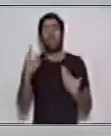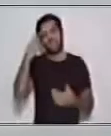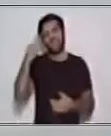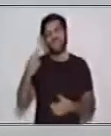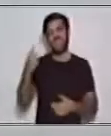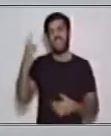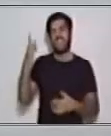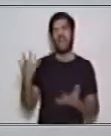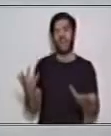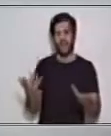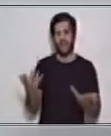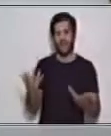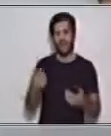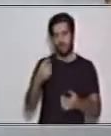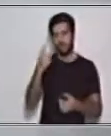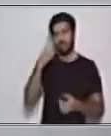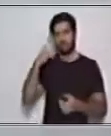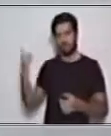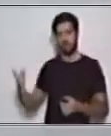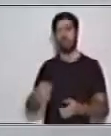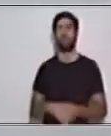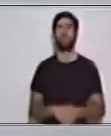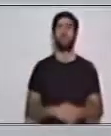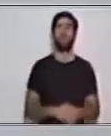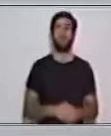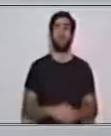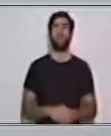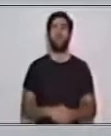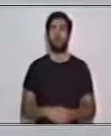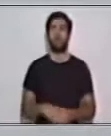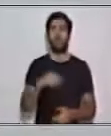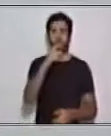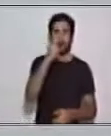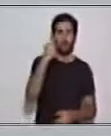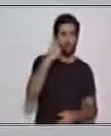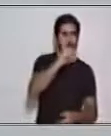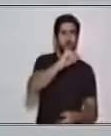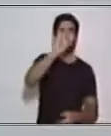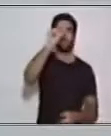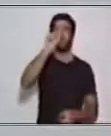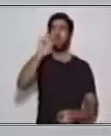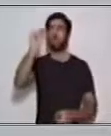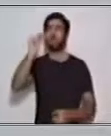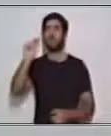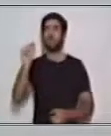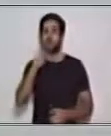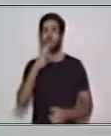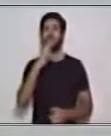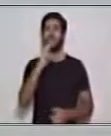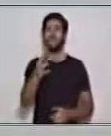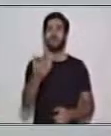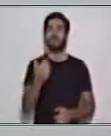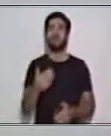semana esta persona hizo 20 minutos de ejercicio? Observa la gráfica y dilo en voz alta.